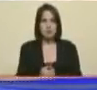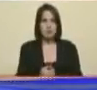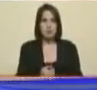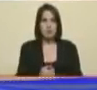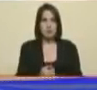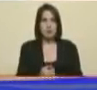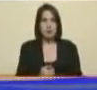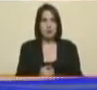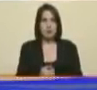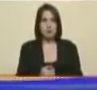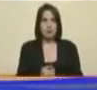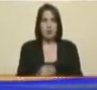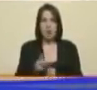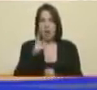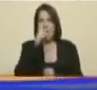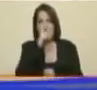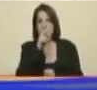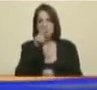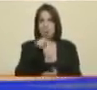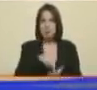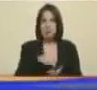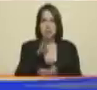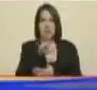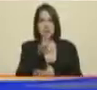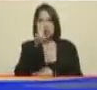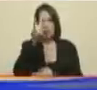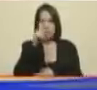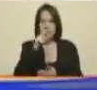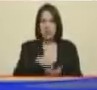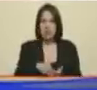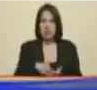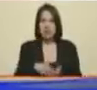entre los años 2005-2006.